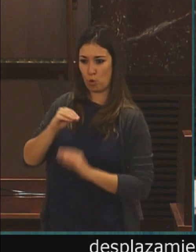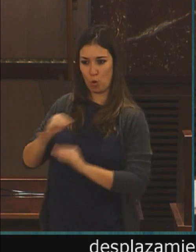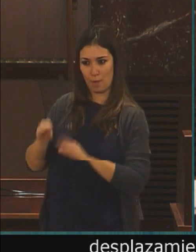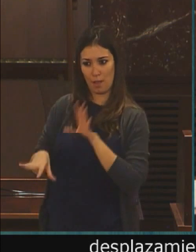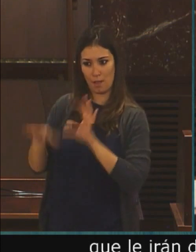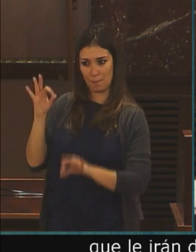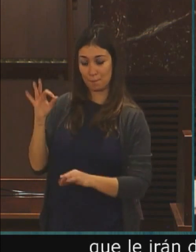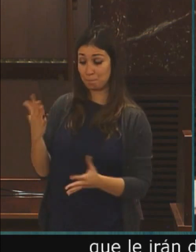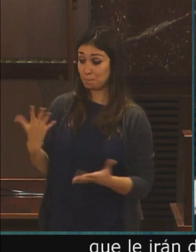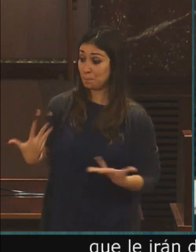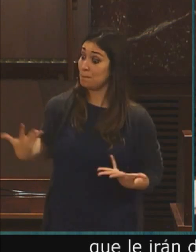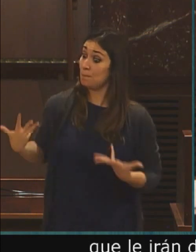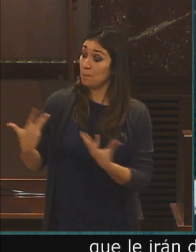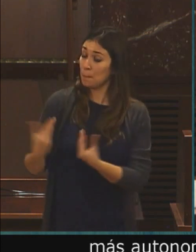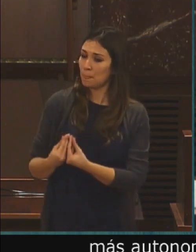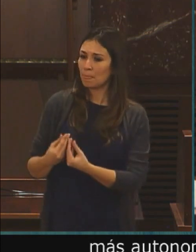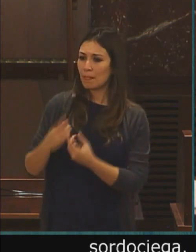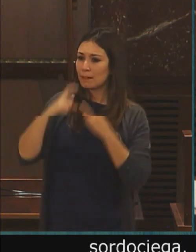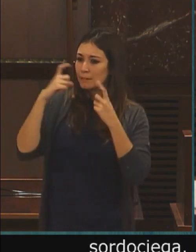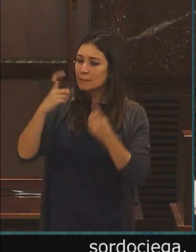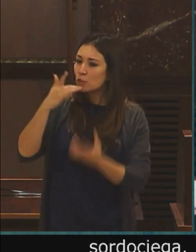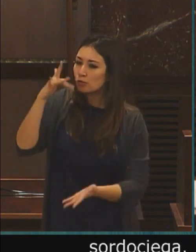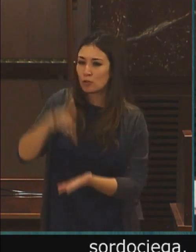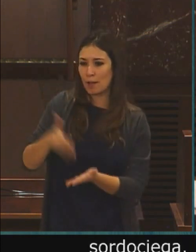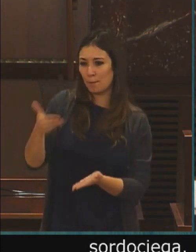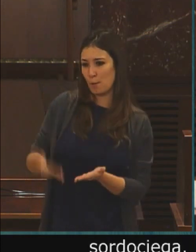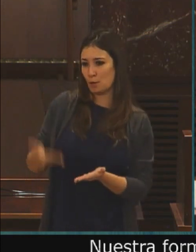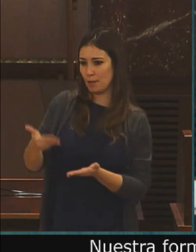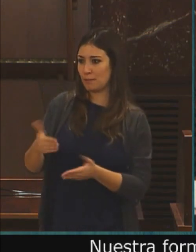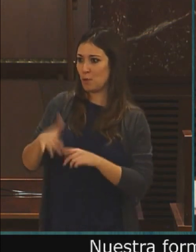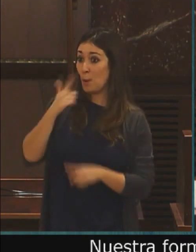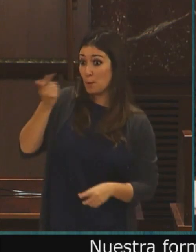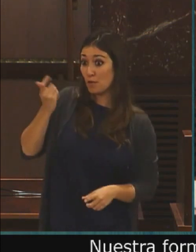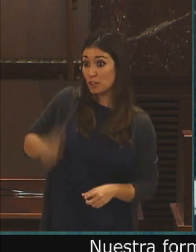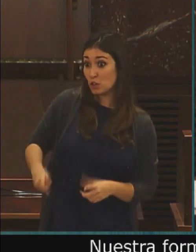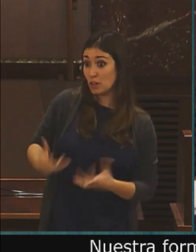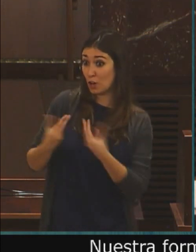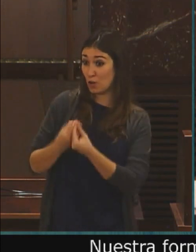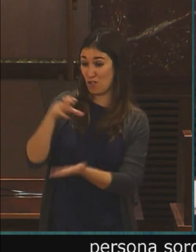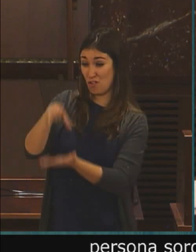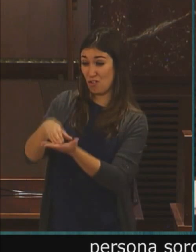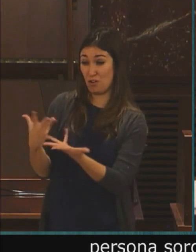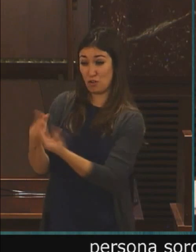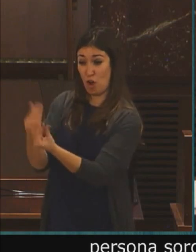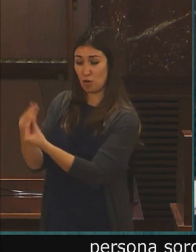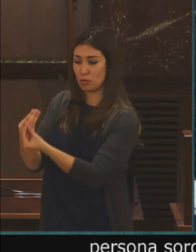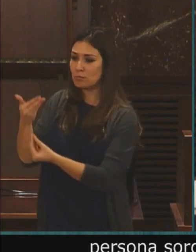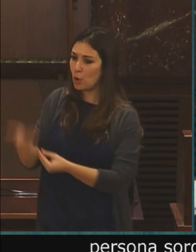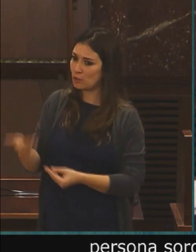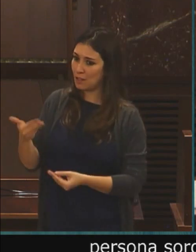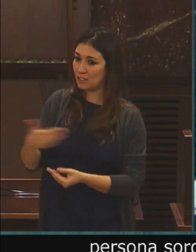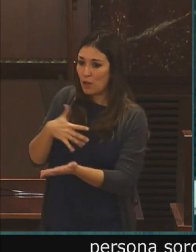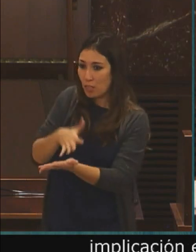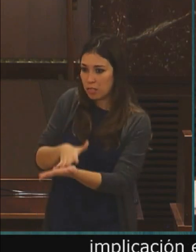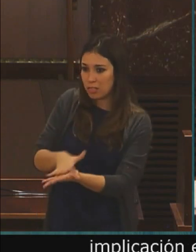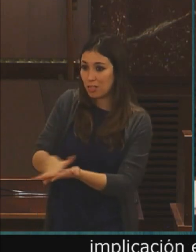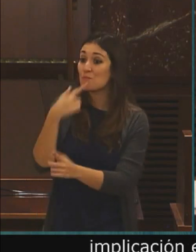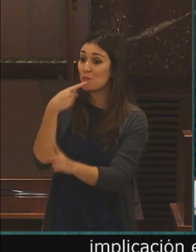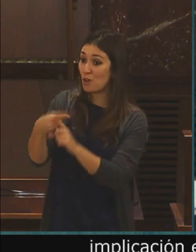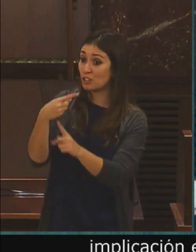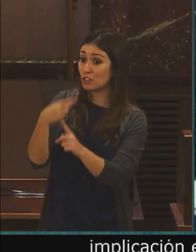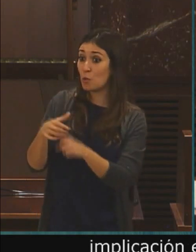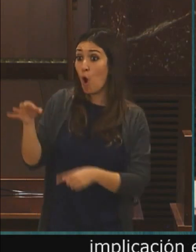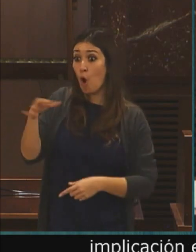de actuar con la persona sordociega, nuestra implicación en el caso, va a servir de modelo a los profesionales que intervienen en el centro, por lo que nuestro trabajo va a influir de forma